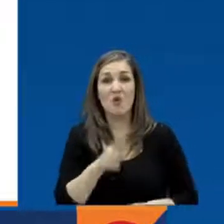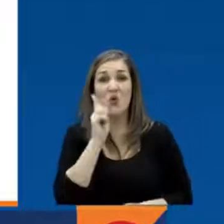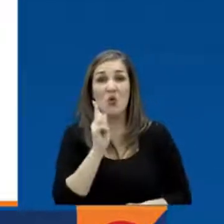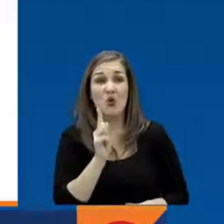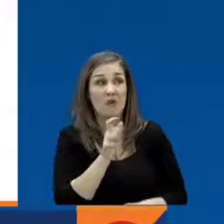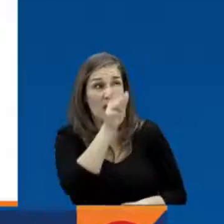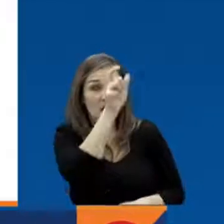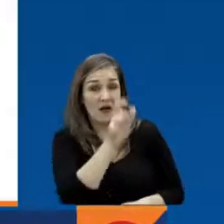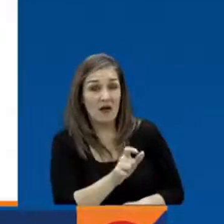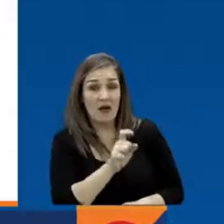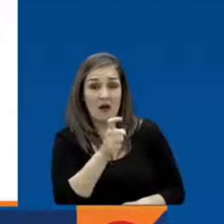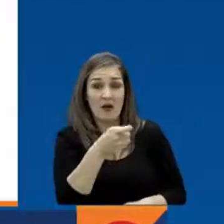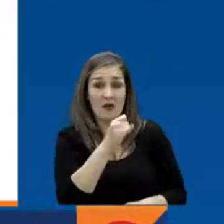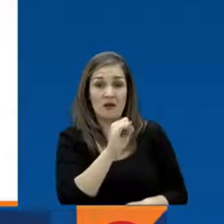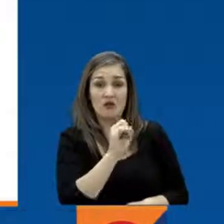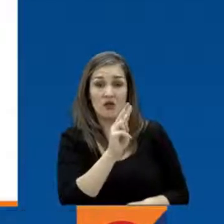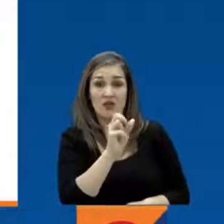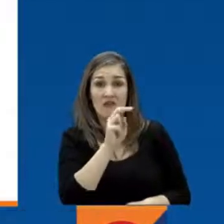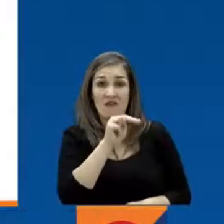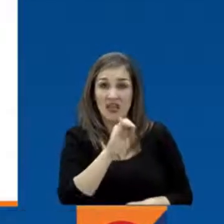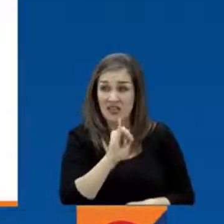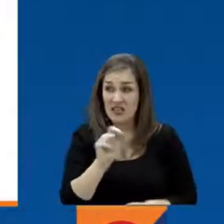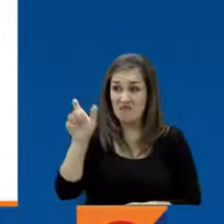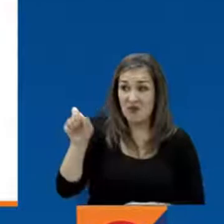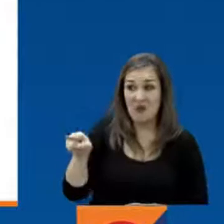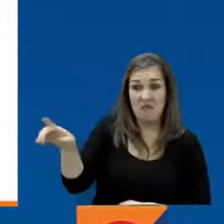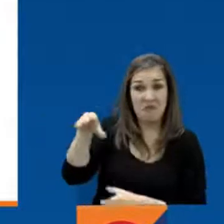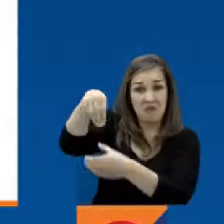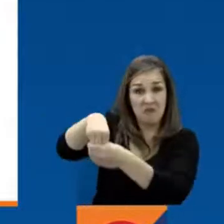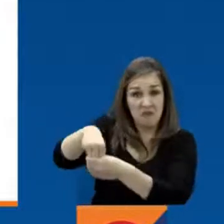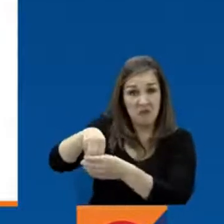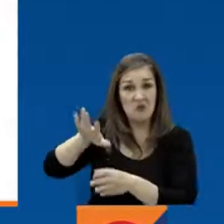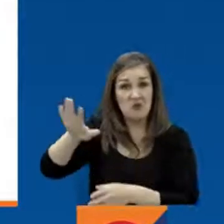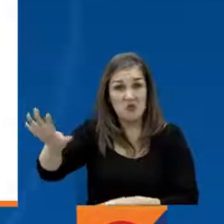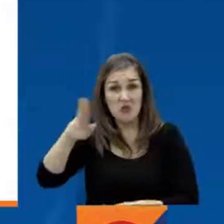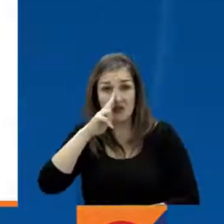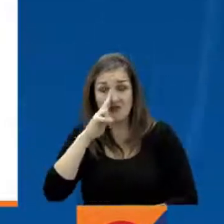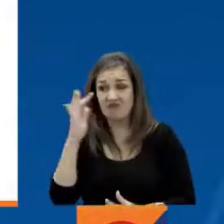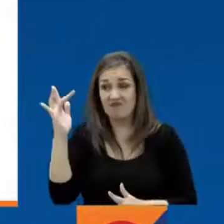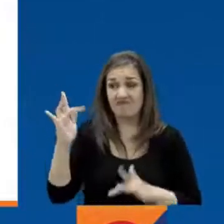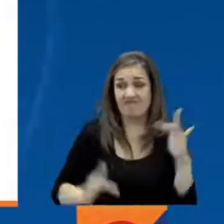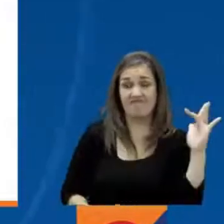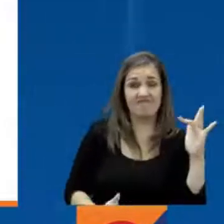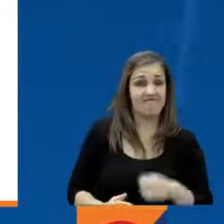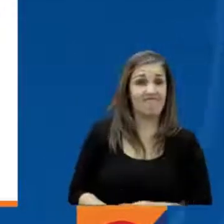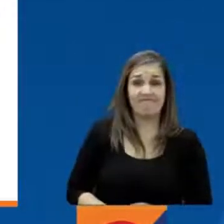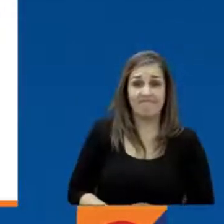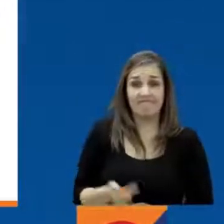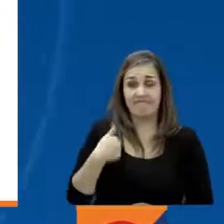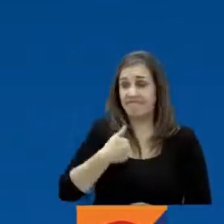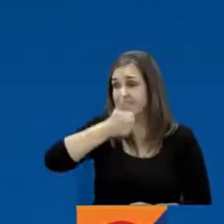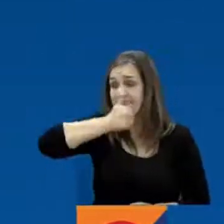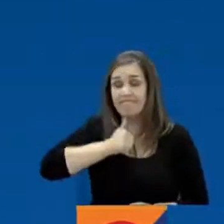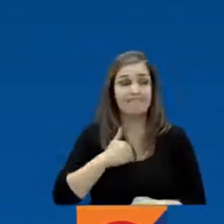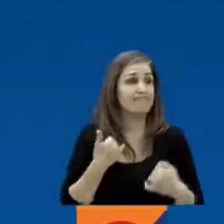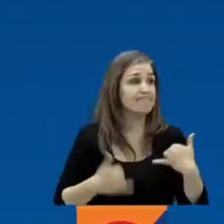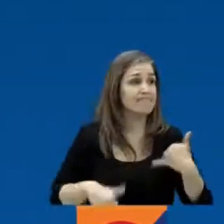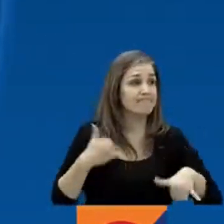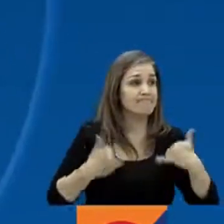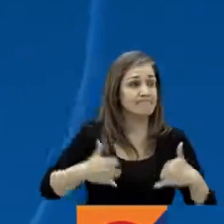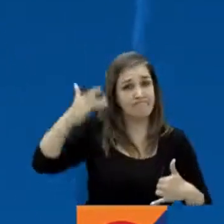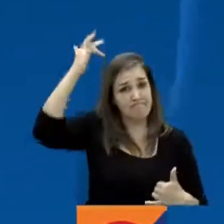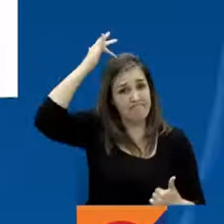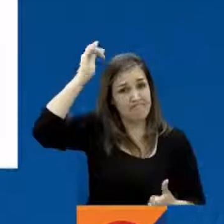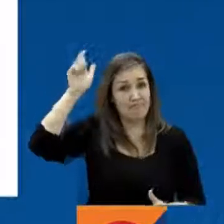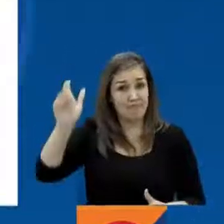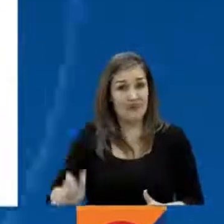del jugador de Atlético Nacional, Giovanni Moreno. Su inclusión es contraria a todos los reglamentos del campeonato.